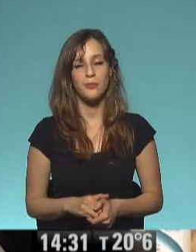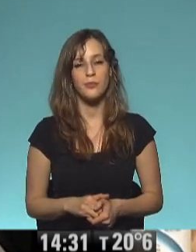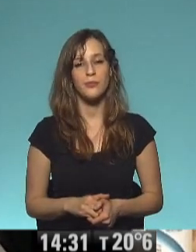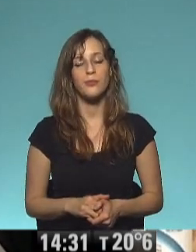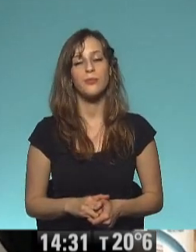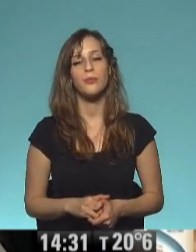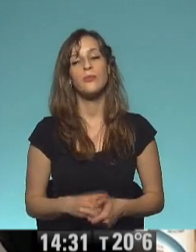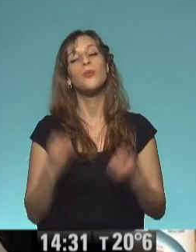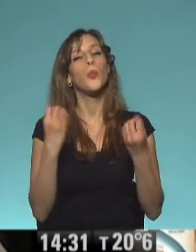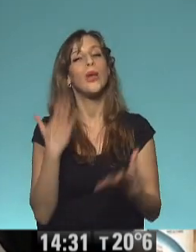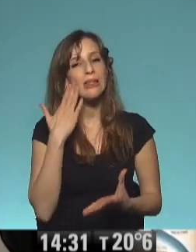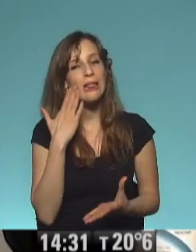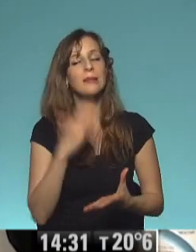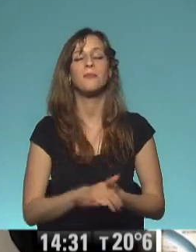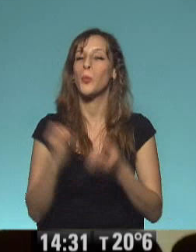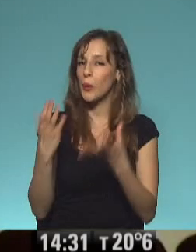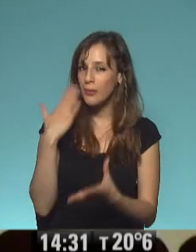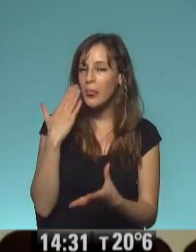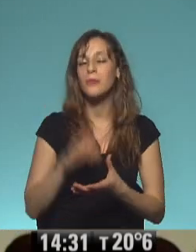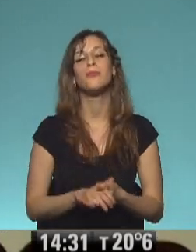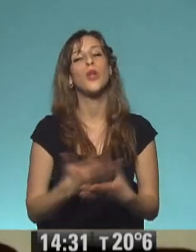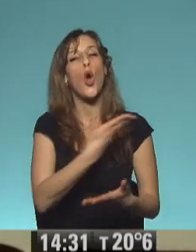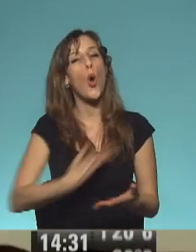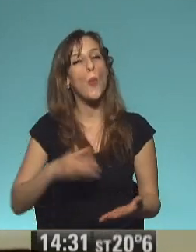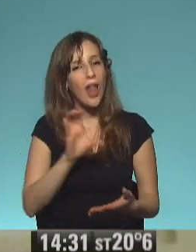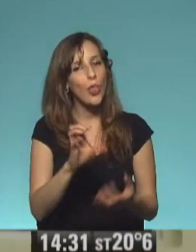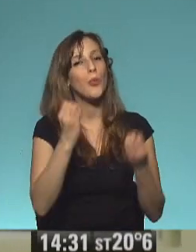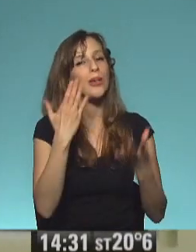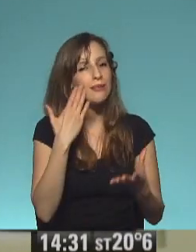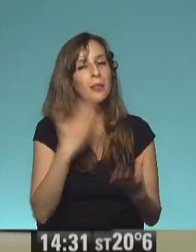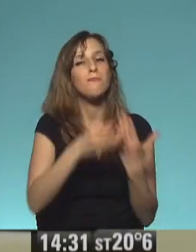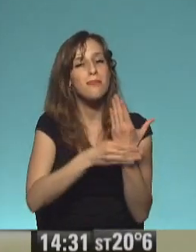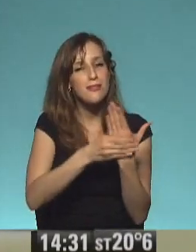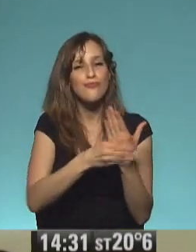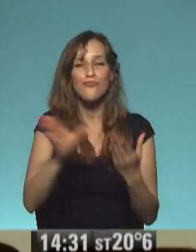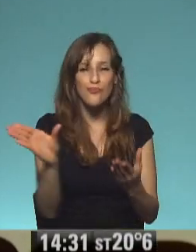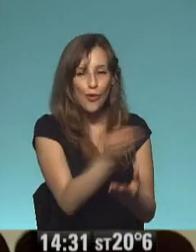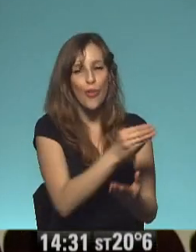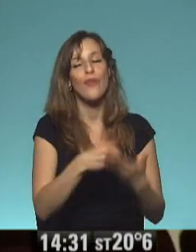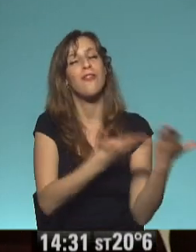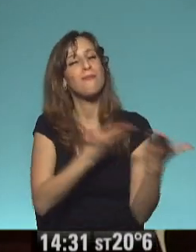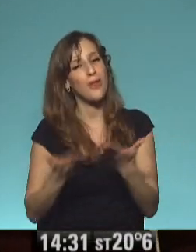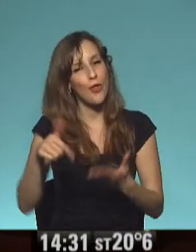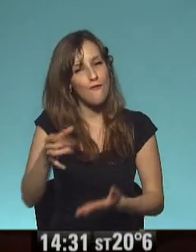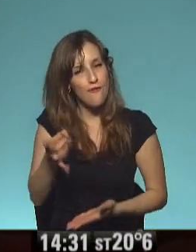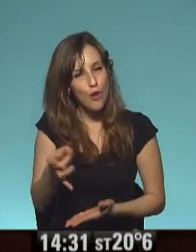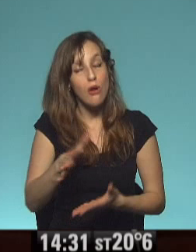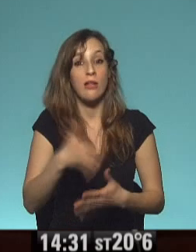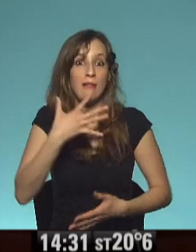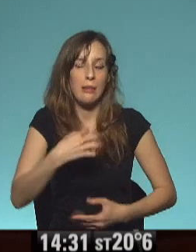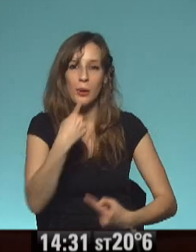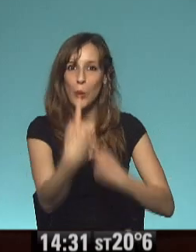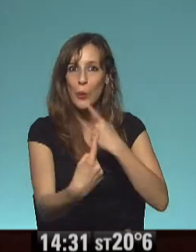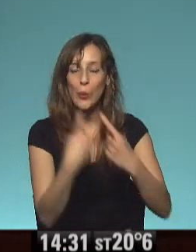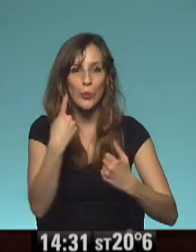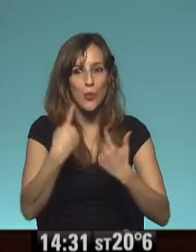Buenas tardes, presidente. Buenas tardes, Rolando. Buenas tardes, gobernador. Buenas tardes, señores ministros. Bienvenidos a Formosa. Tantas preguntas para hacerle en